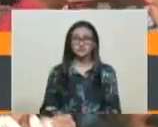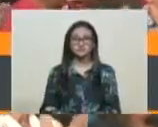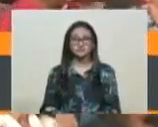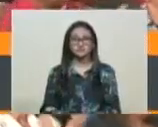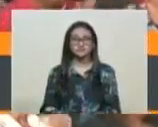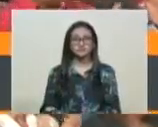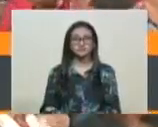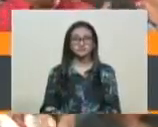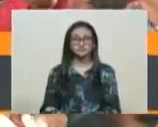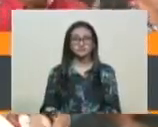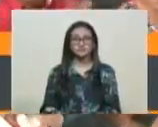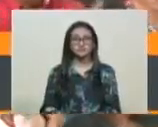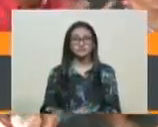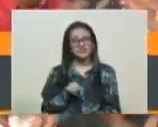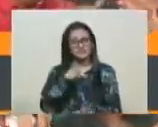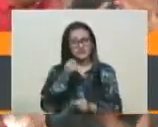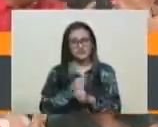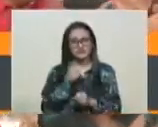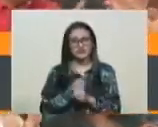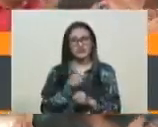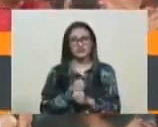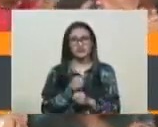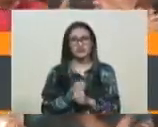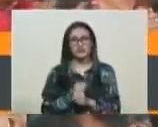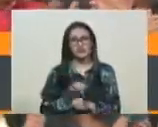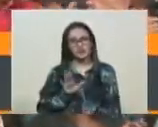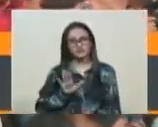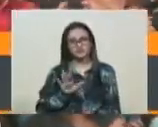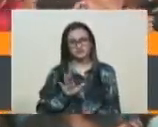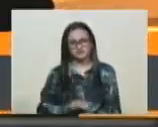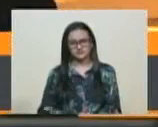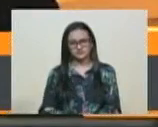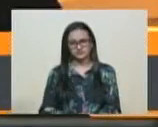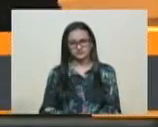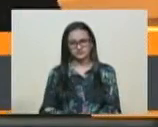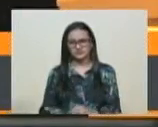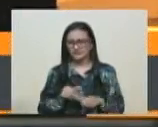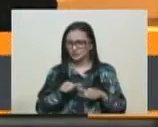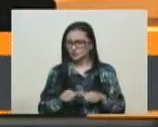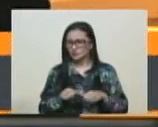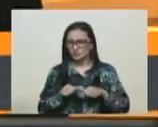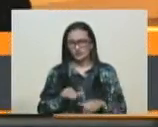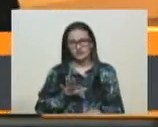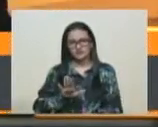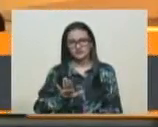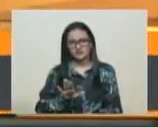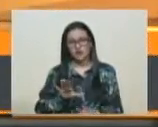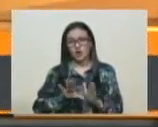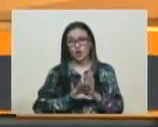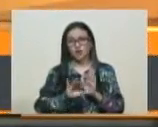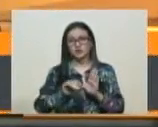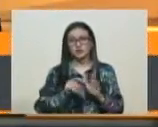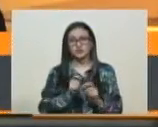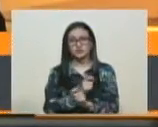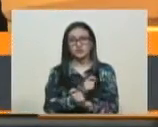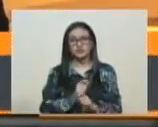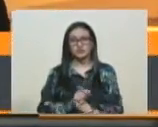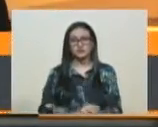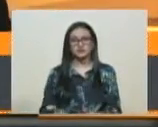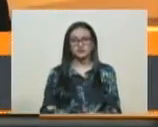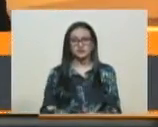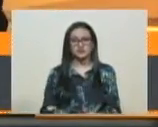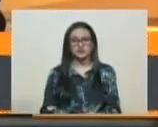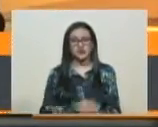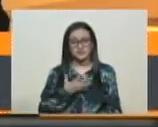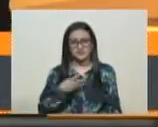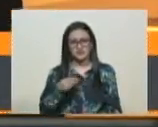Es la labor y es el principio de actuación permanente de nuestra constituyente. El